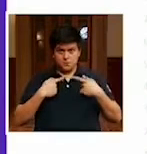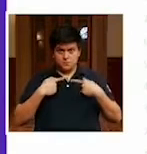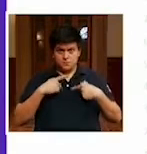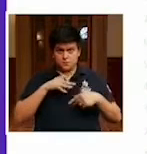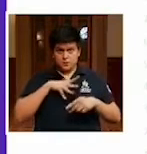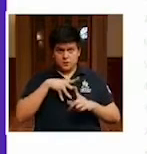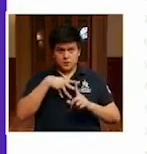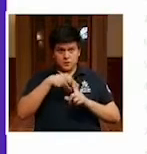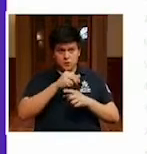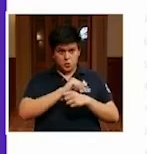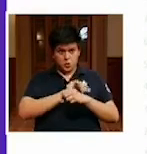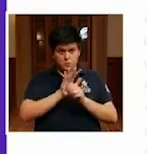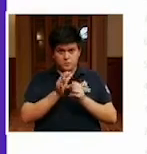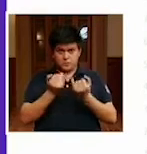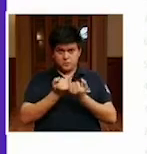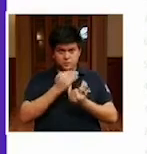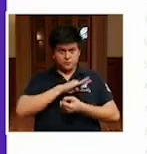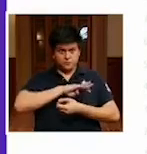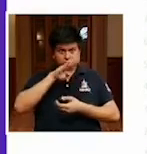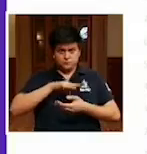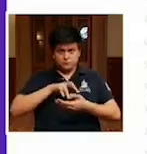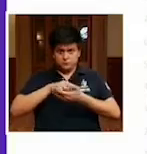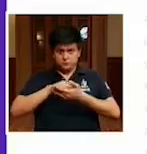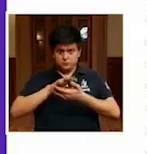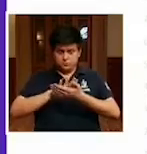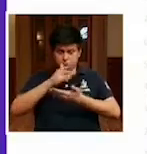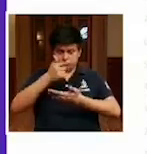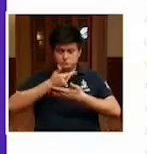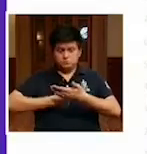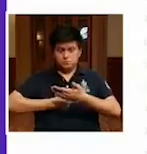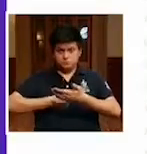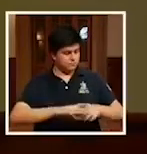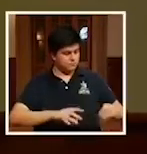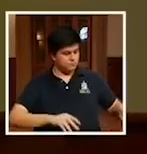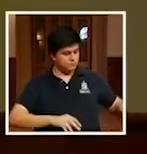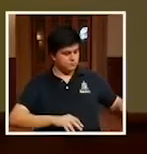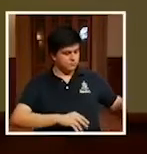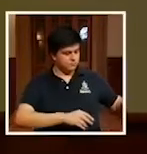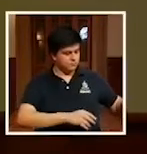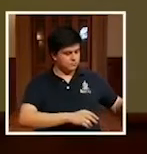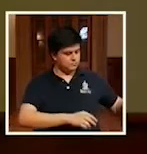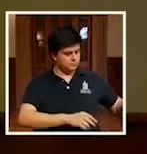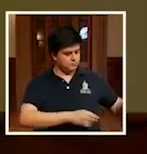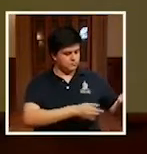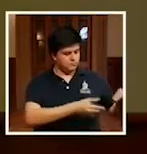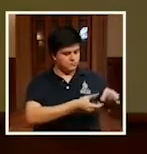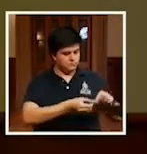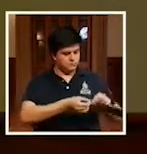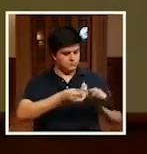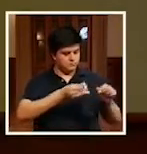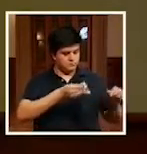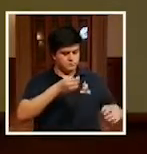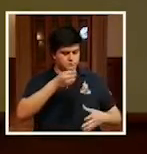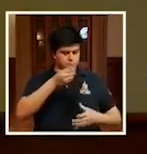185.742, mientras que los decesos llegaron a los 11.102. Con